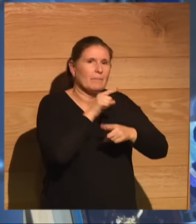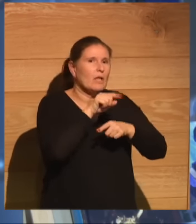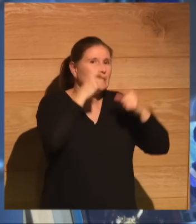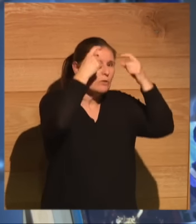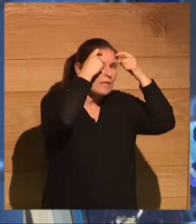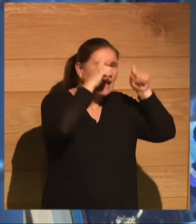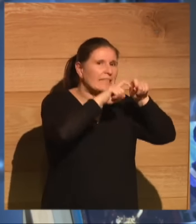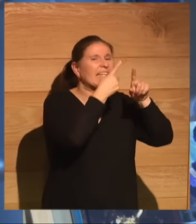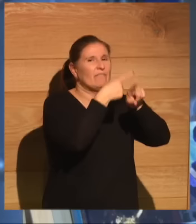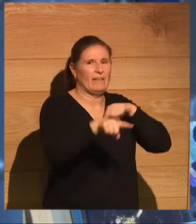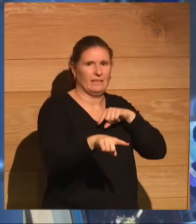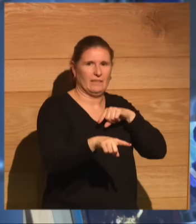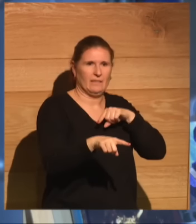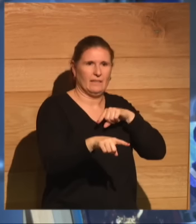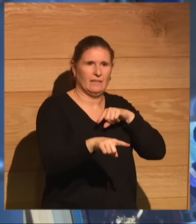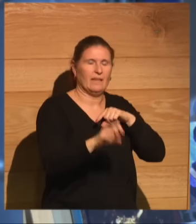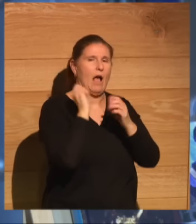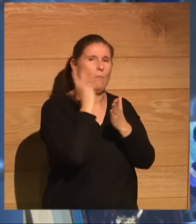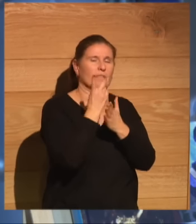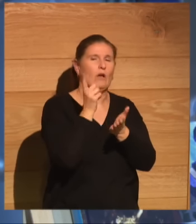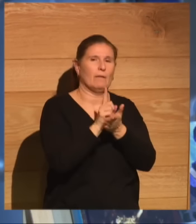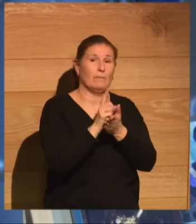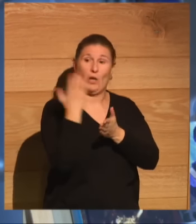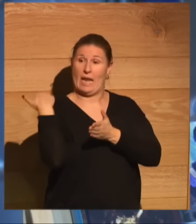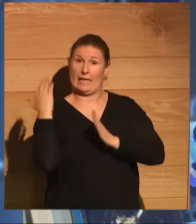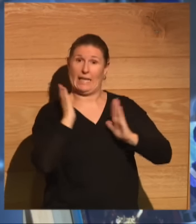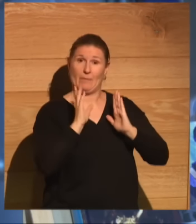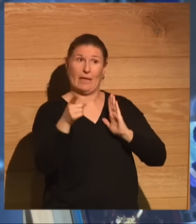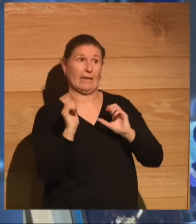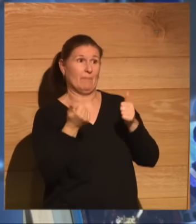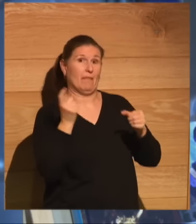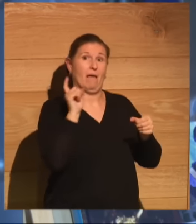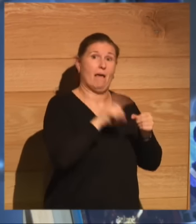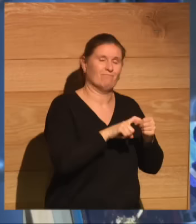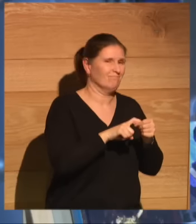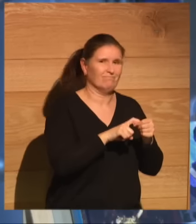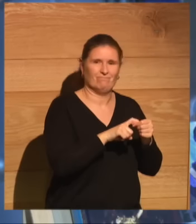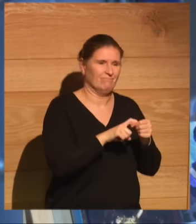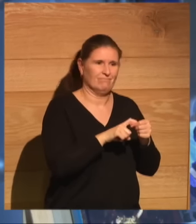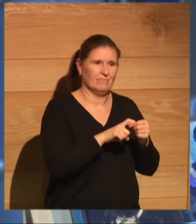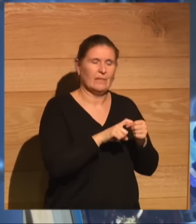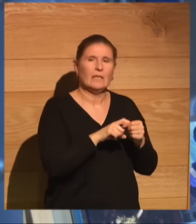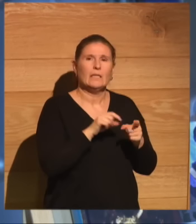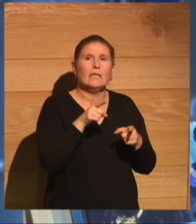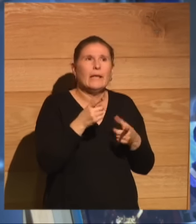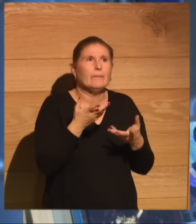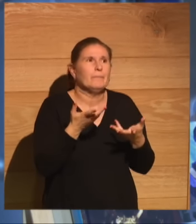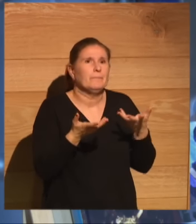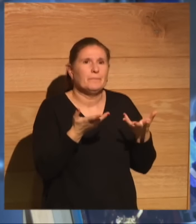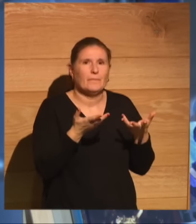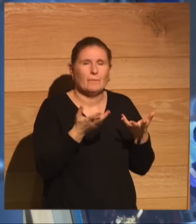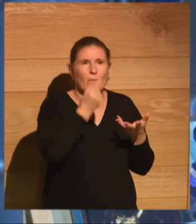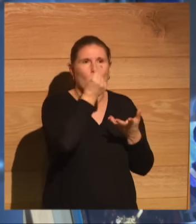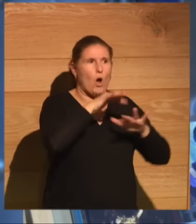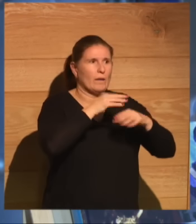Disney que está dispuesta una vez más a apostar, pero no en la que él aterriza. Y él hace bien poco. Para empezar, porque no es un gran